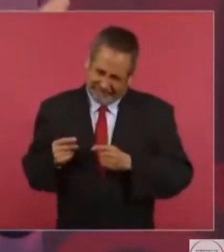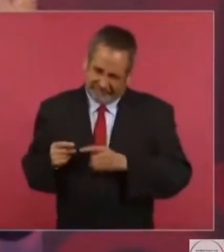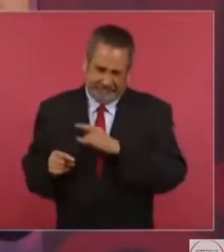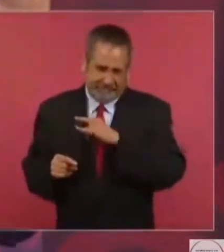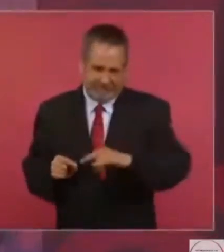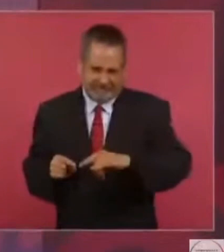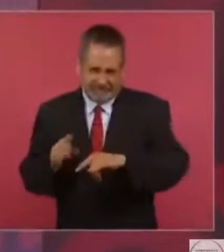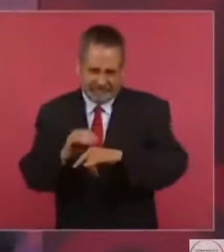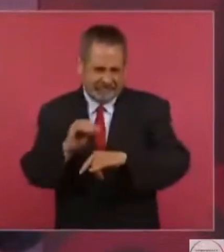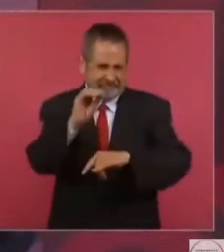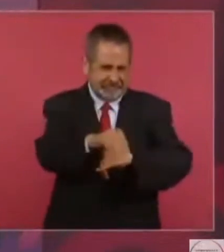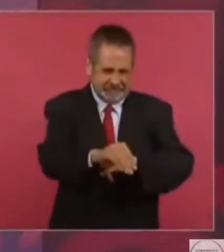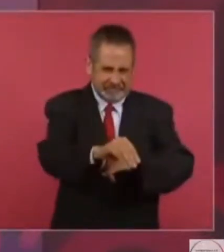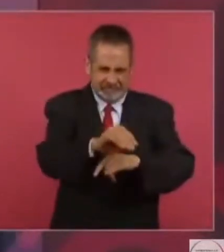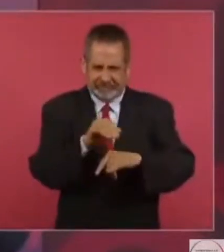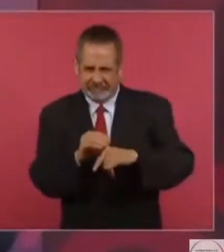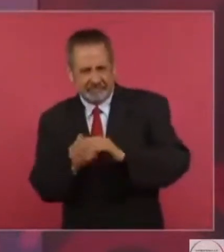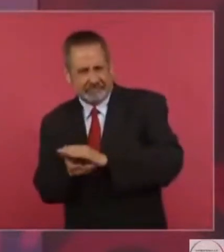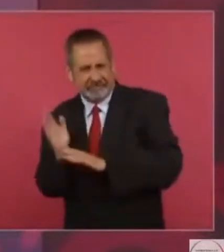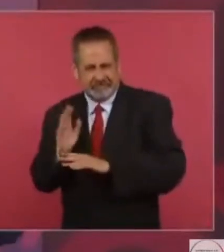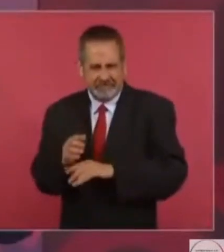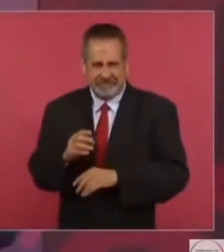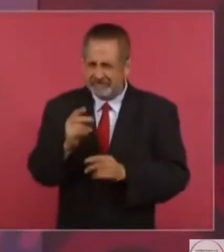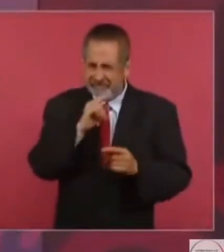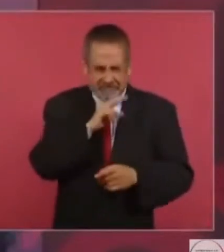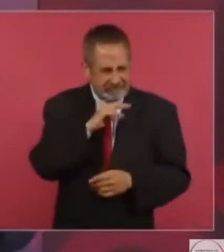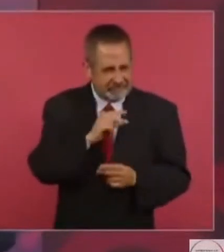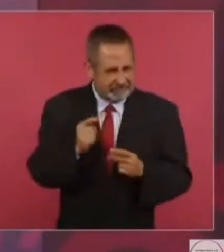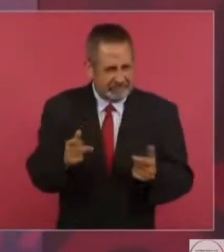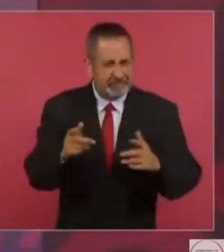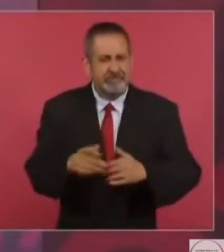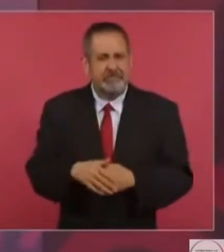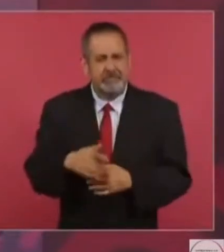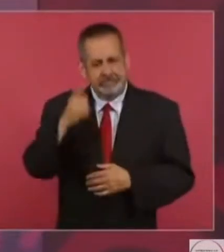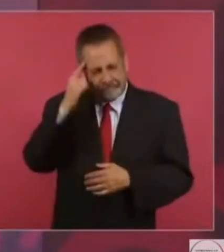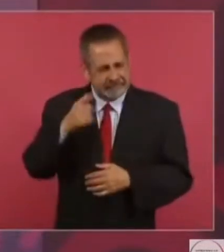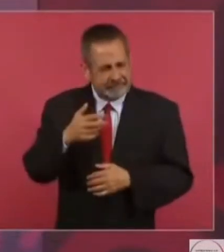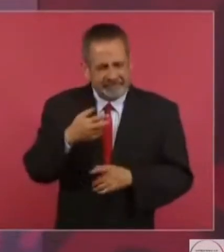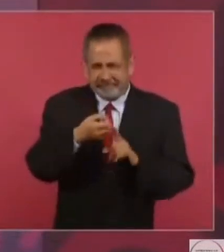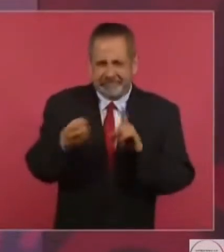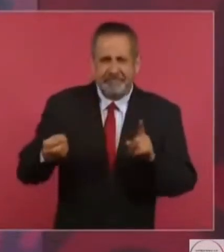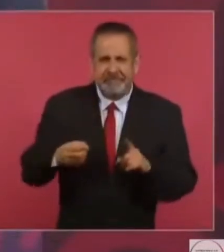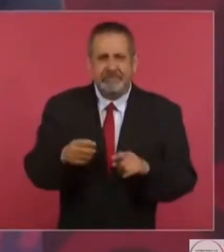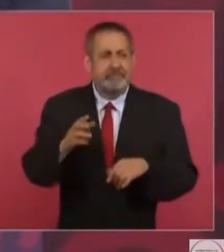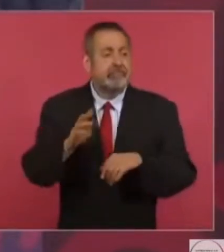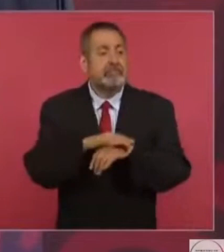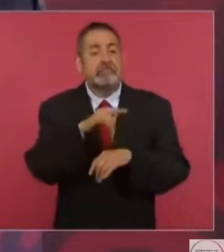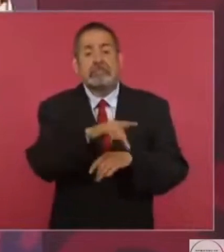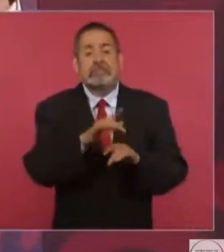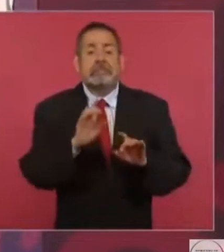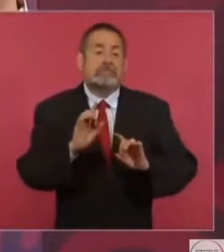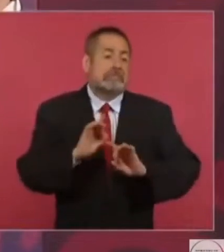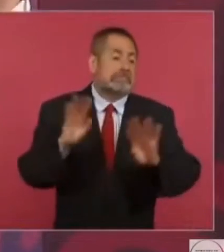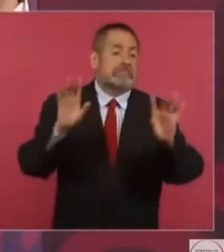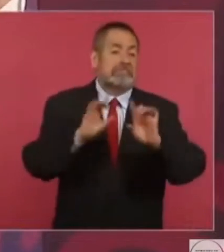se facilitaran las cosas, que no se detuviera el tráfico, nada, nada, nada, nada, porque no los pudo uno testear